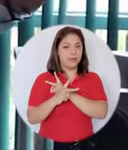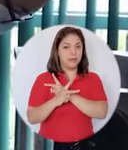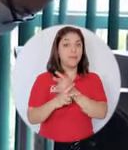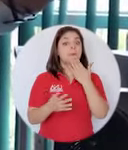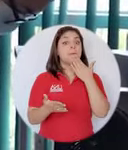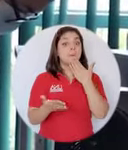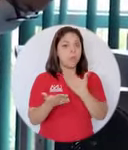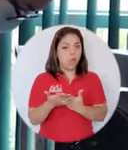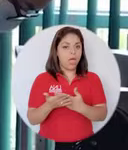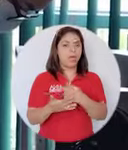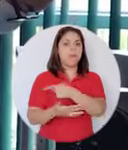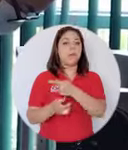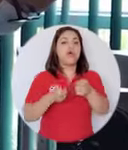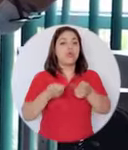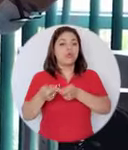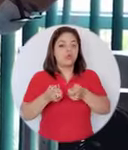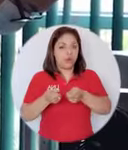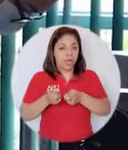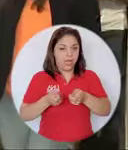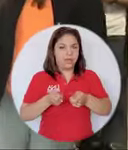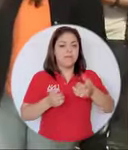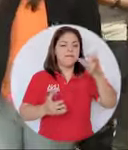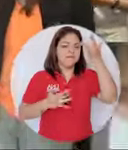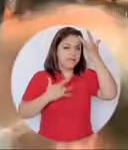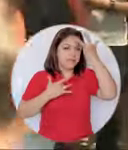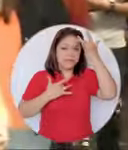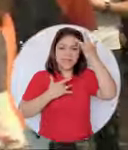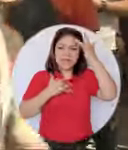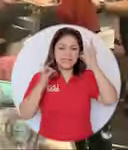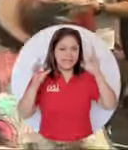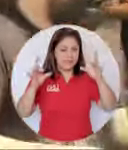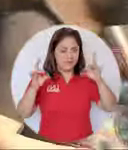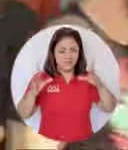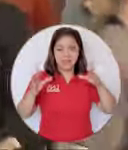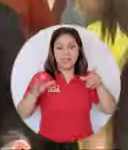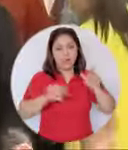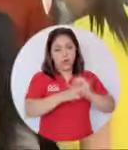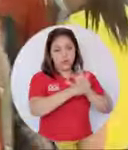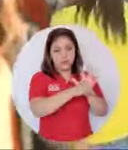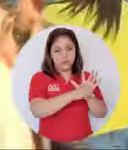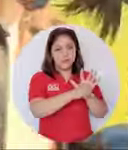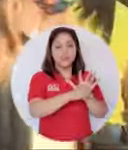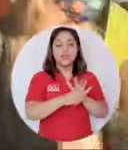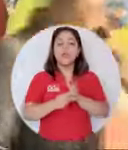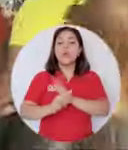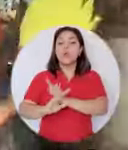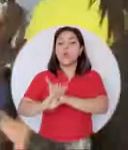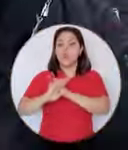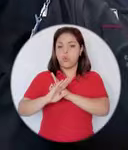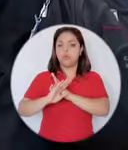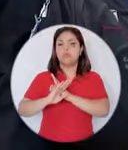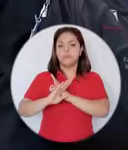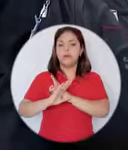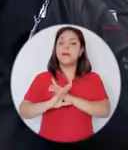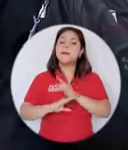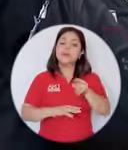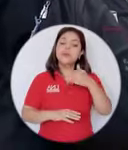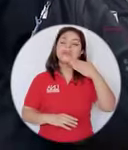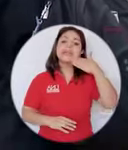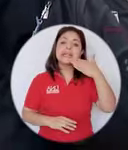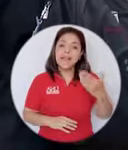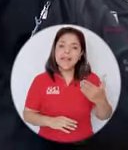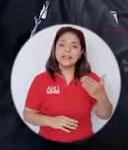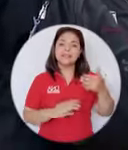efectiva estrategia de poder controlar una enfermedad severa como es la inducida por SARS-CoV-2, y que justamente este